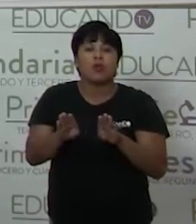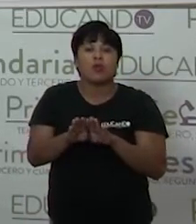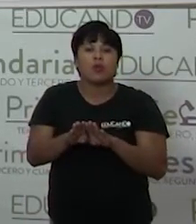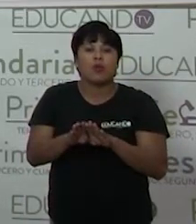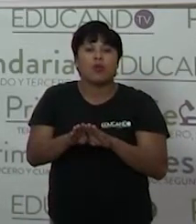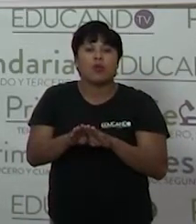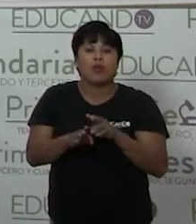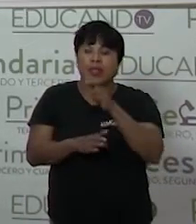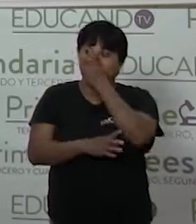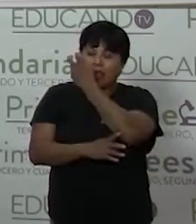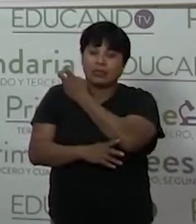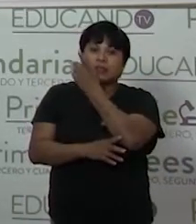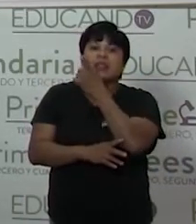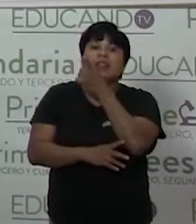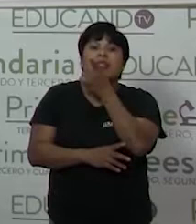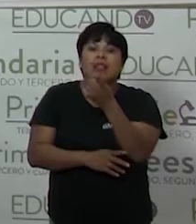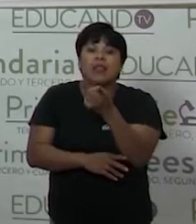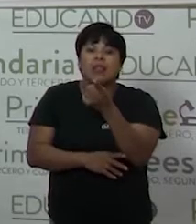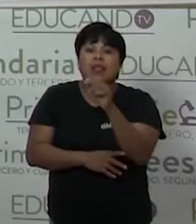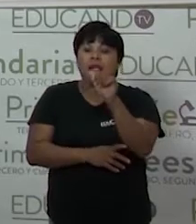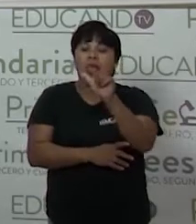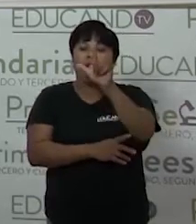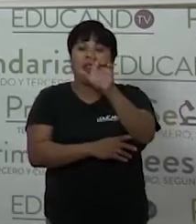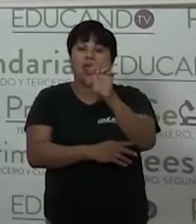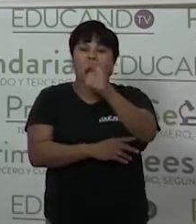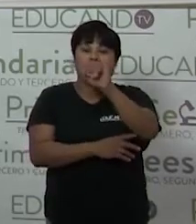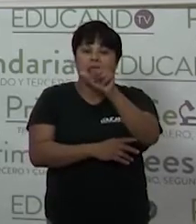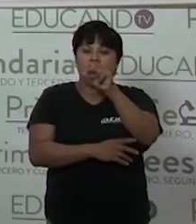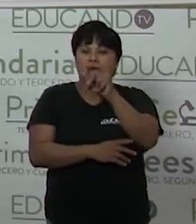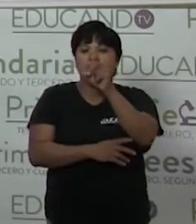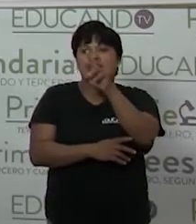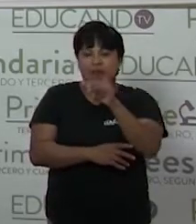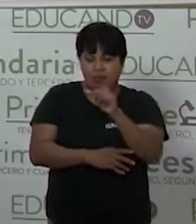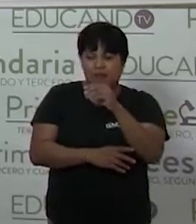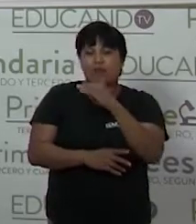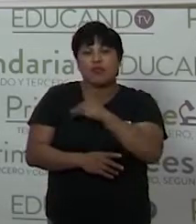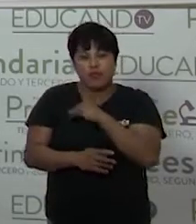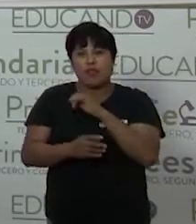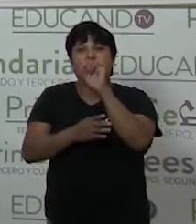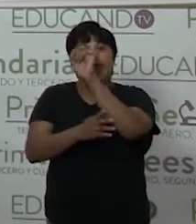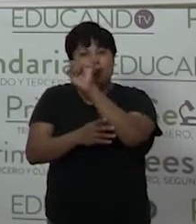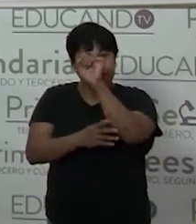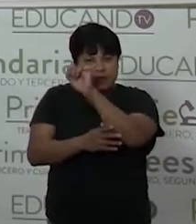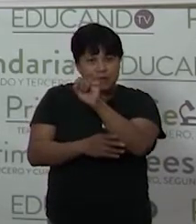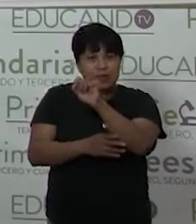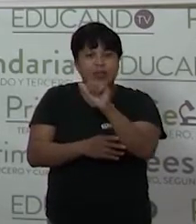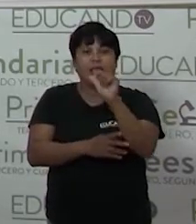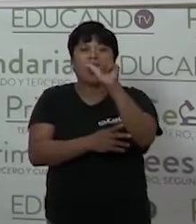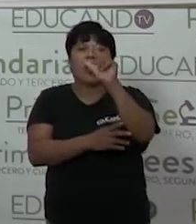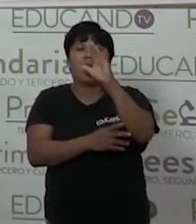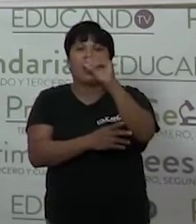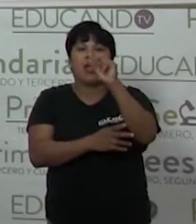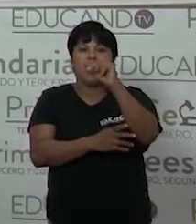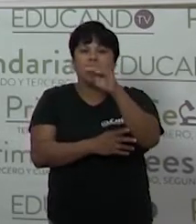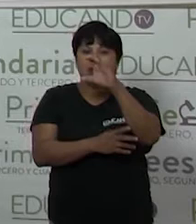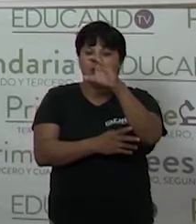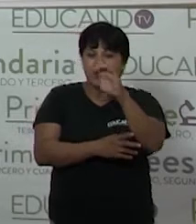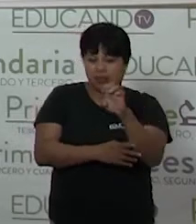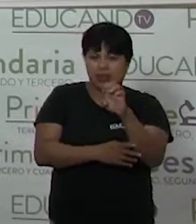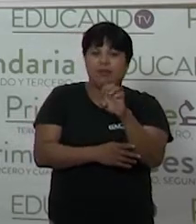este y aquí dice alejandra y yo te voy a escribir el cáncer